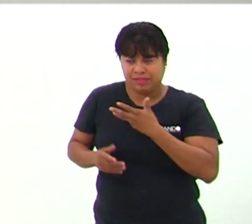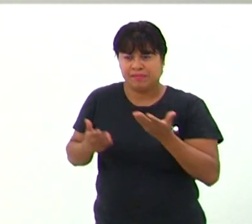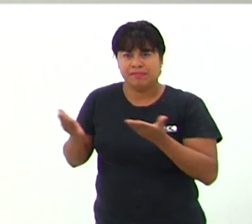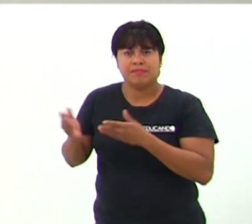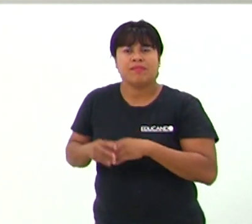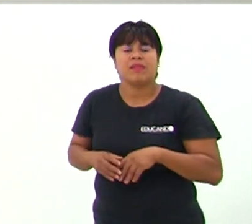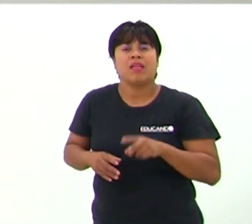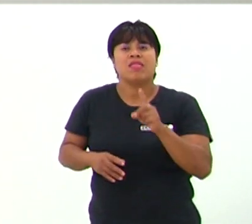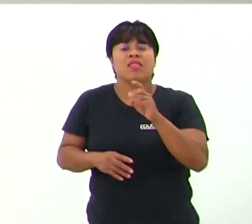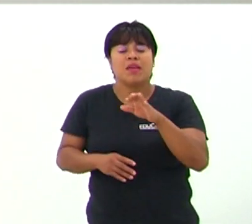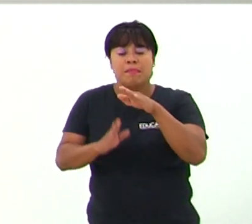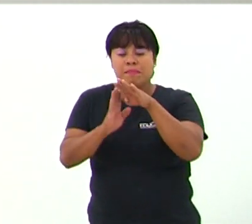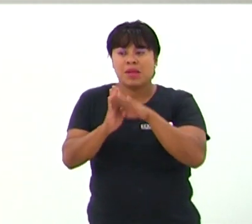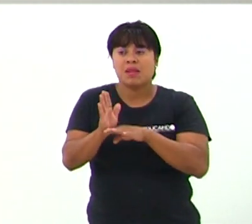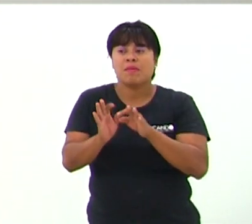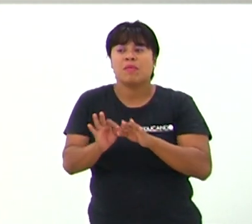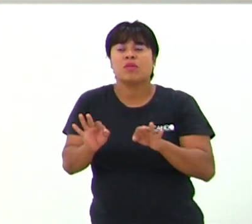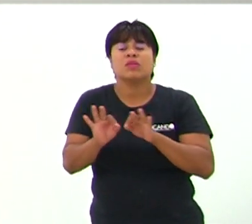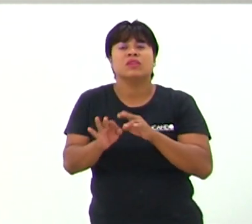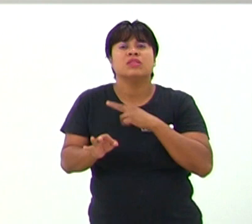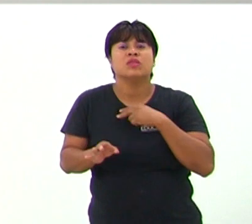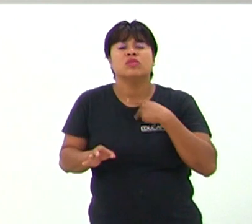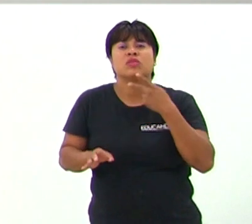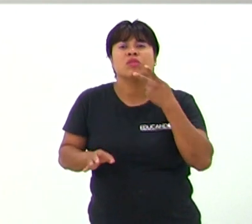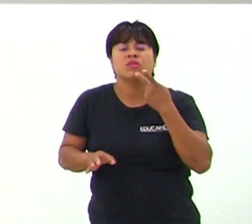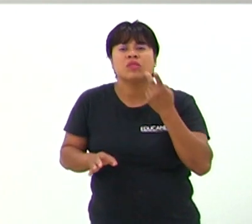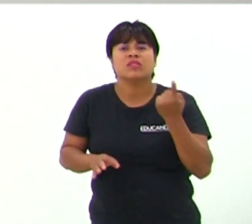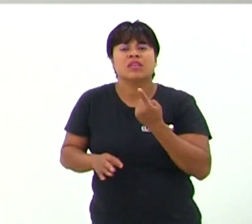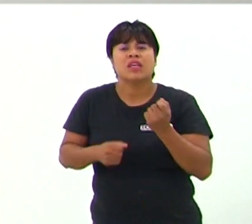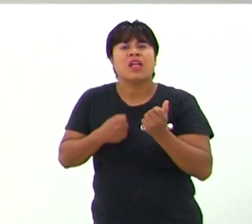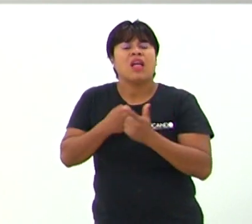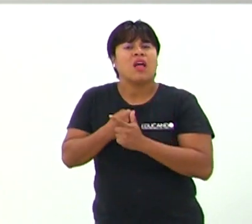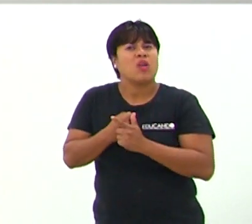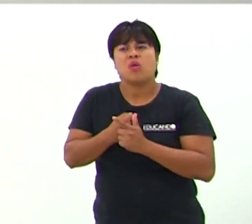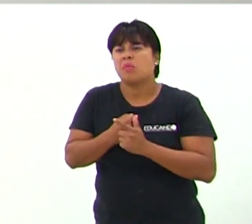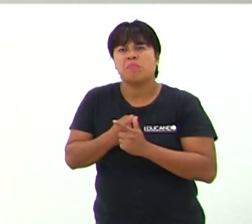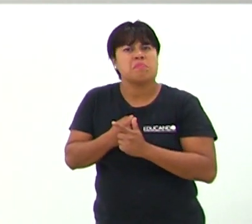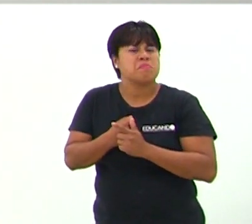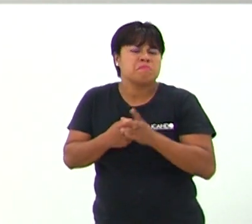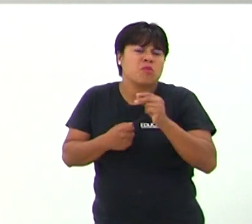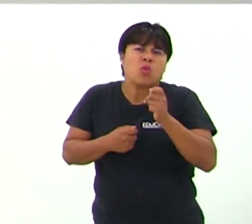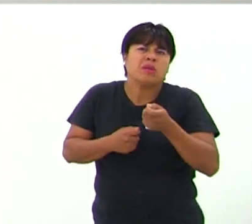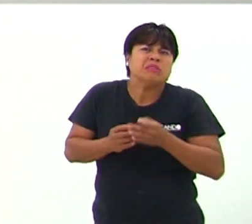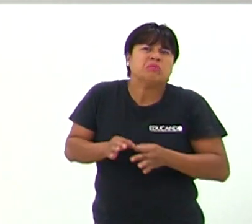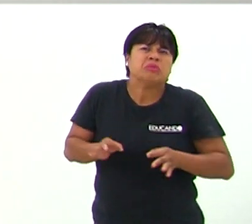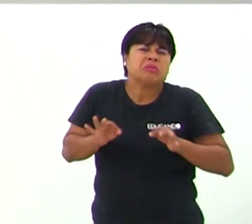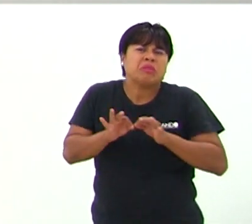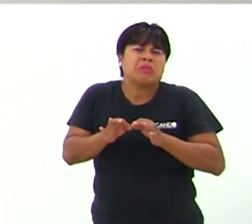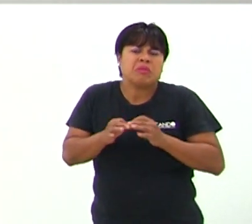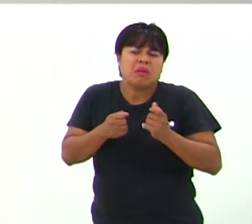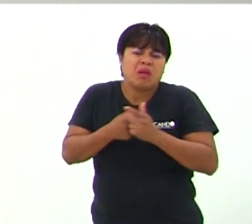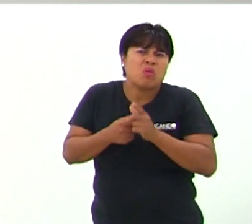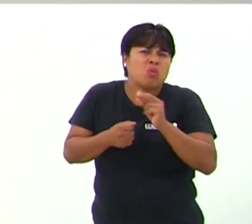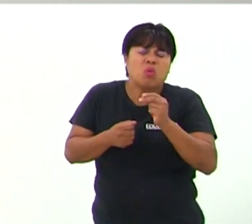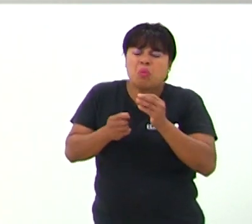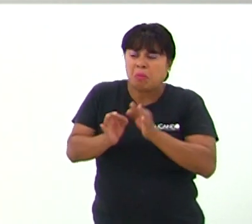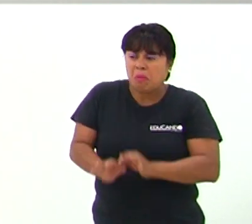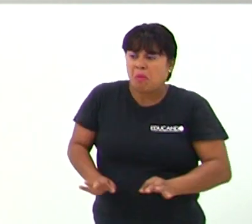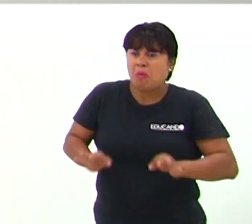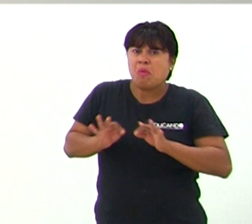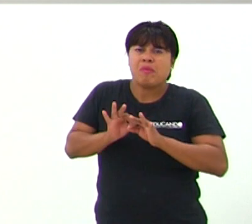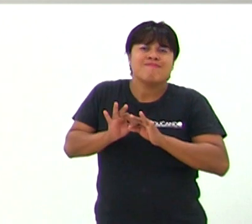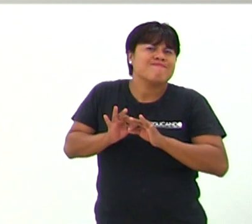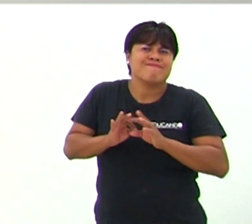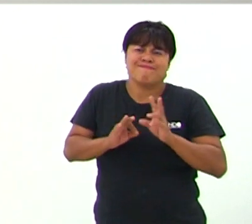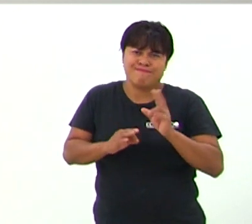De mínima relevancia hablamos de que algo es intrascendente, algo no es tan importante.